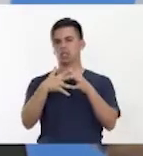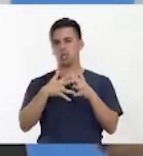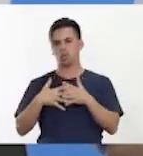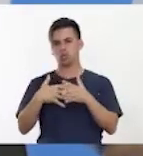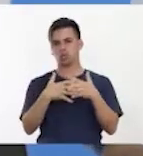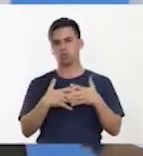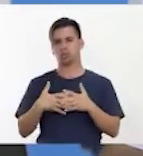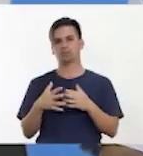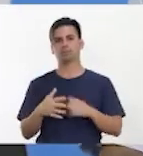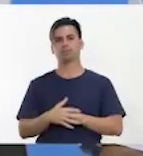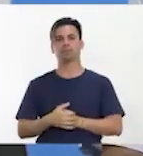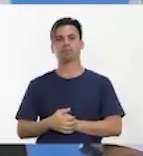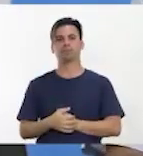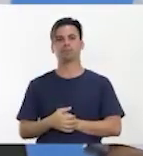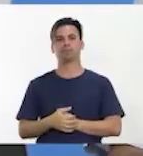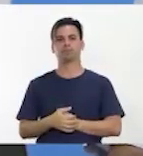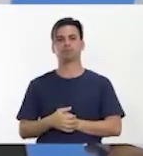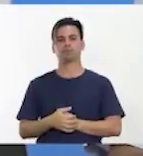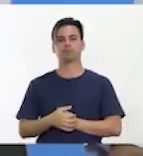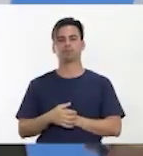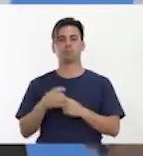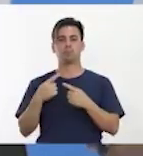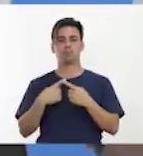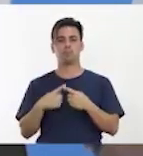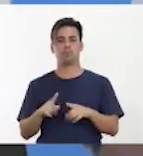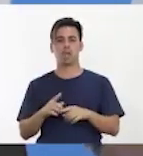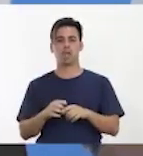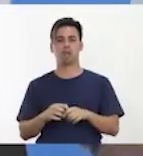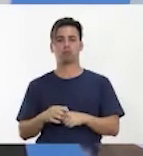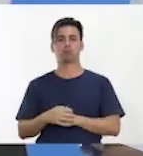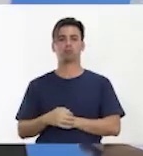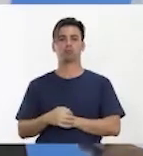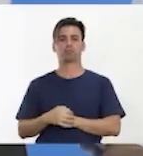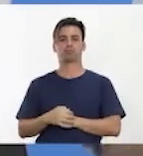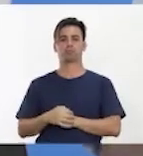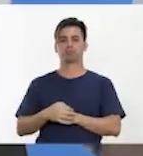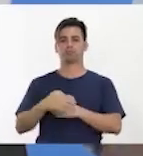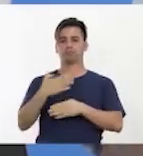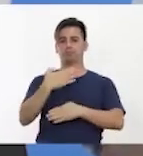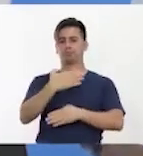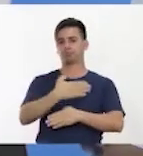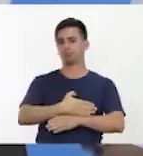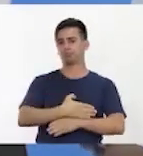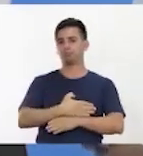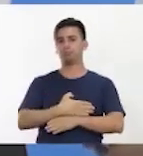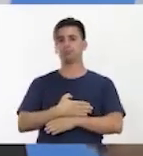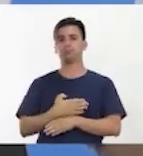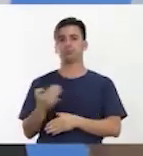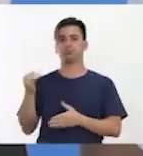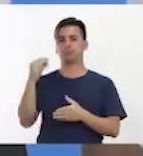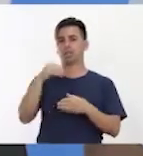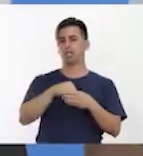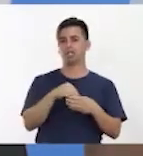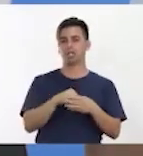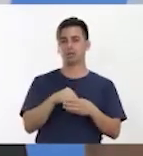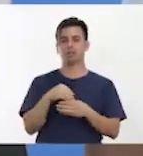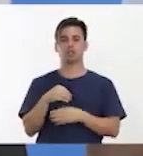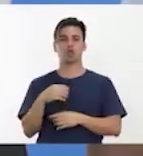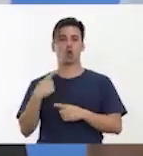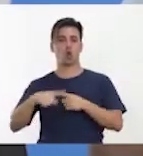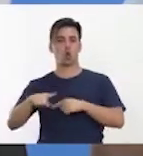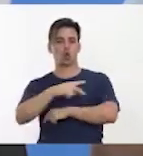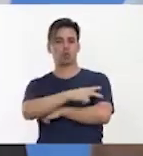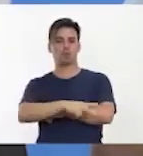similar al de los Estados Unidos, y que fue frenado por la intervención extranjera en la